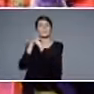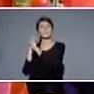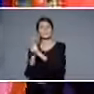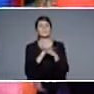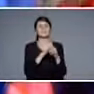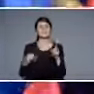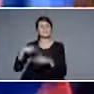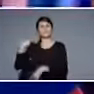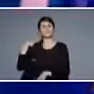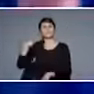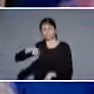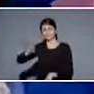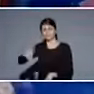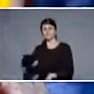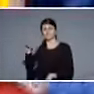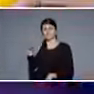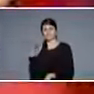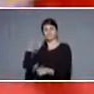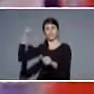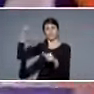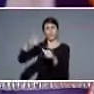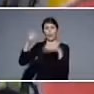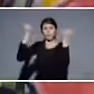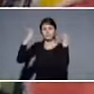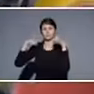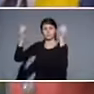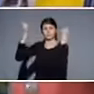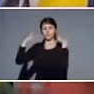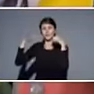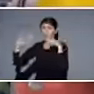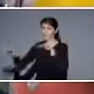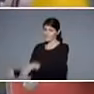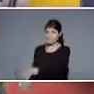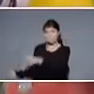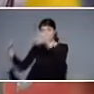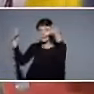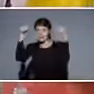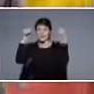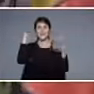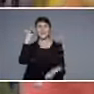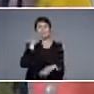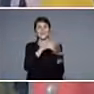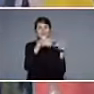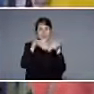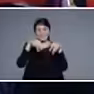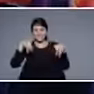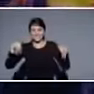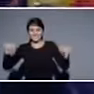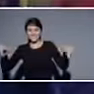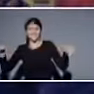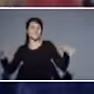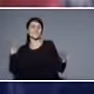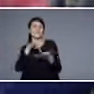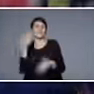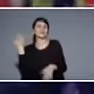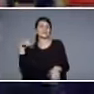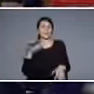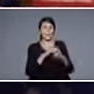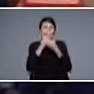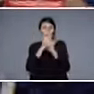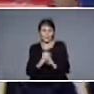Después de estar varios meses ensayando, me coloco el tocador, ya tengo que salir. La